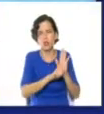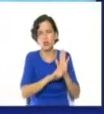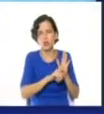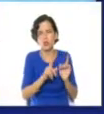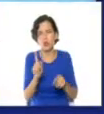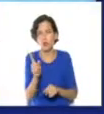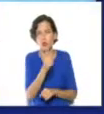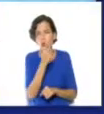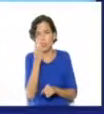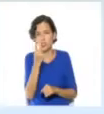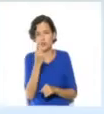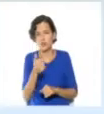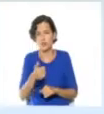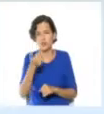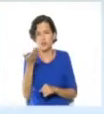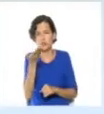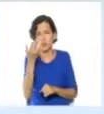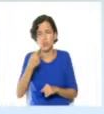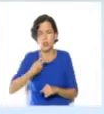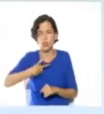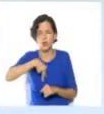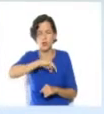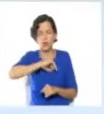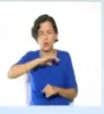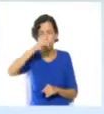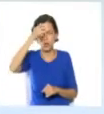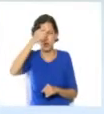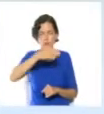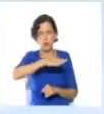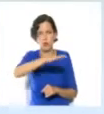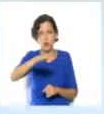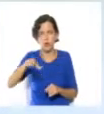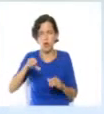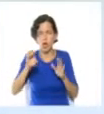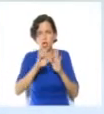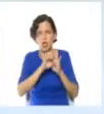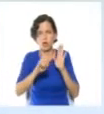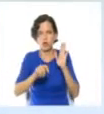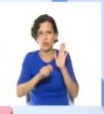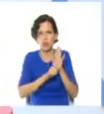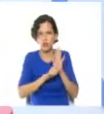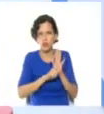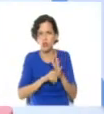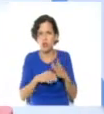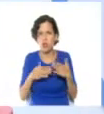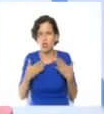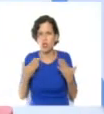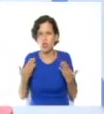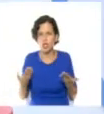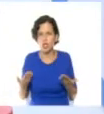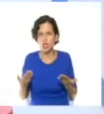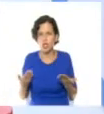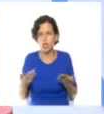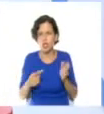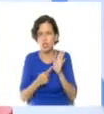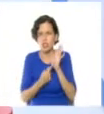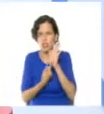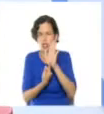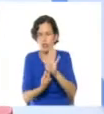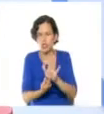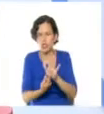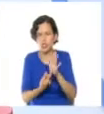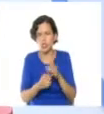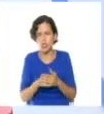principio fundamental de nuestro pueblo. La Constitución que se